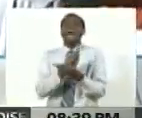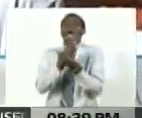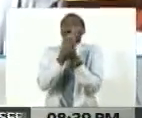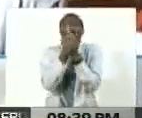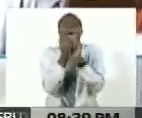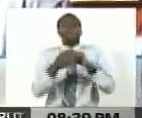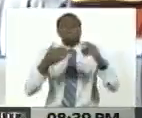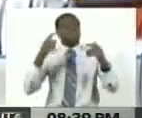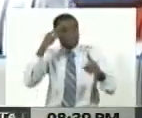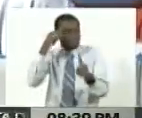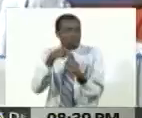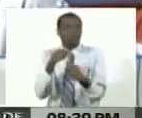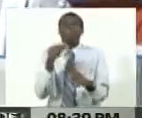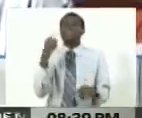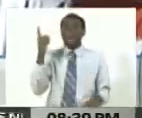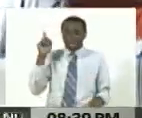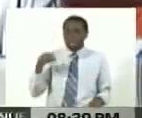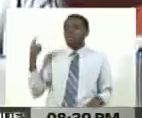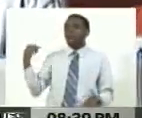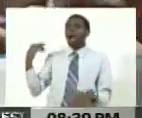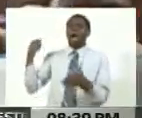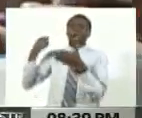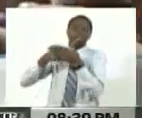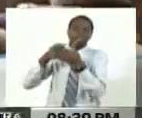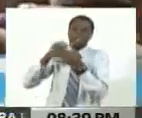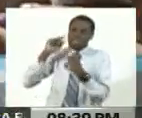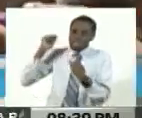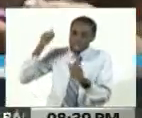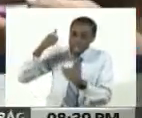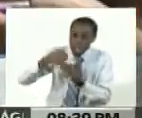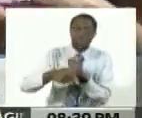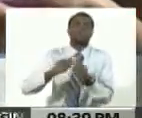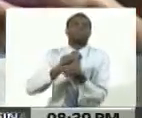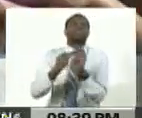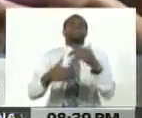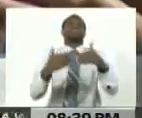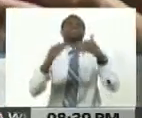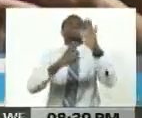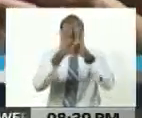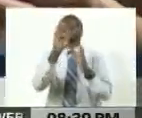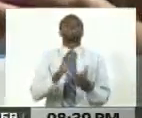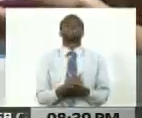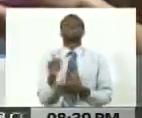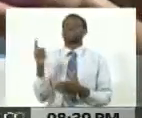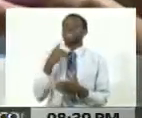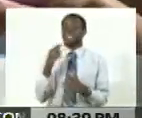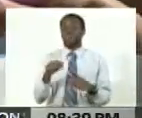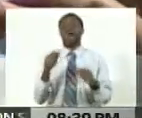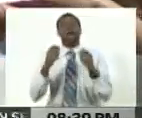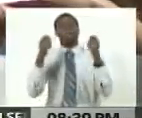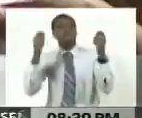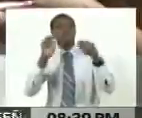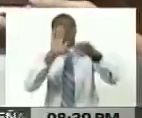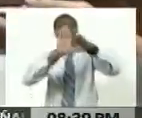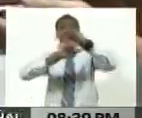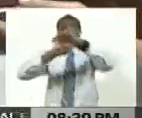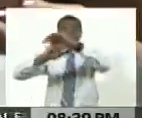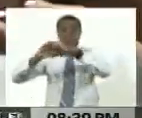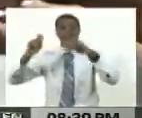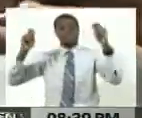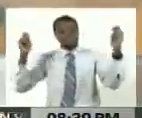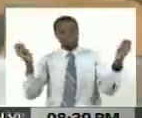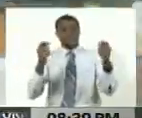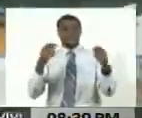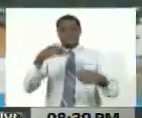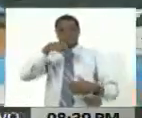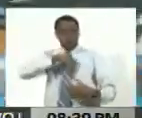dignificar todo aquello que había sido golpeado durante tantos años. Alí es una parte fundamental dentro de ese llamado, dentro de esa construcción colectiva, social,